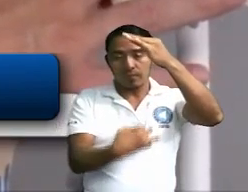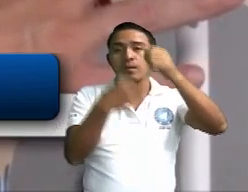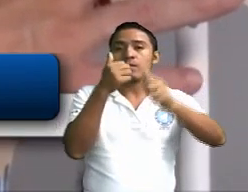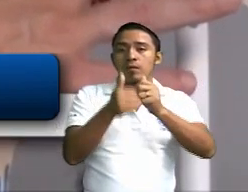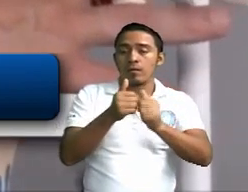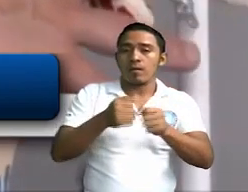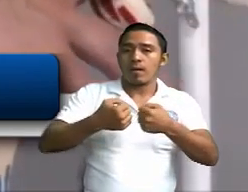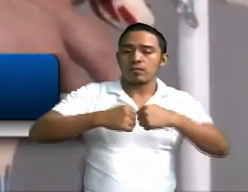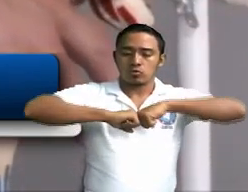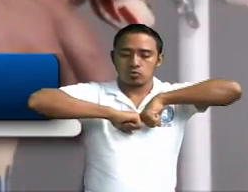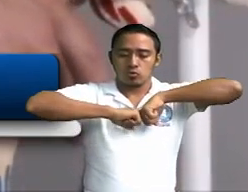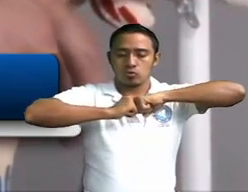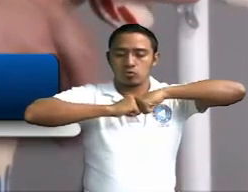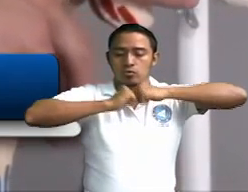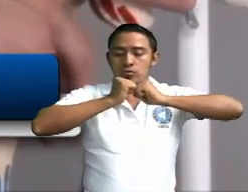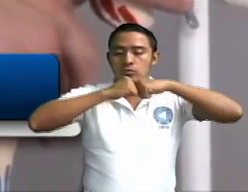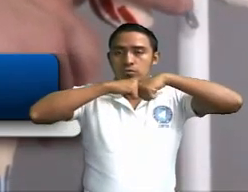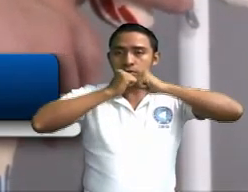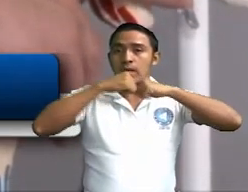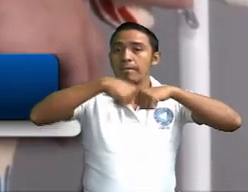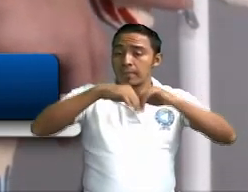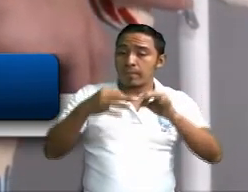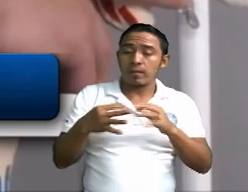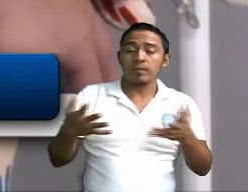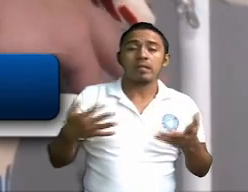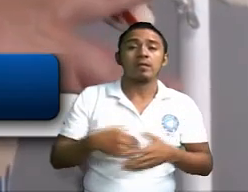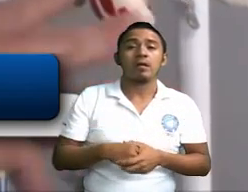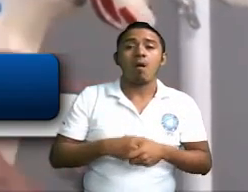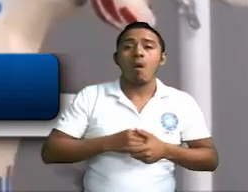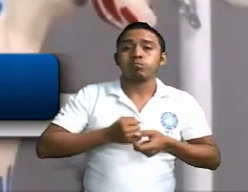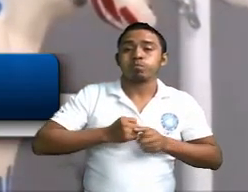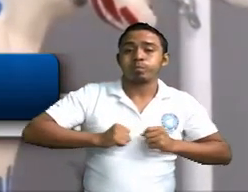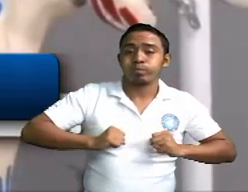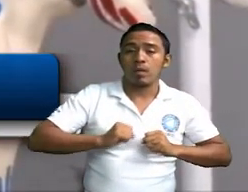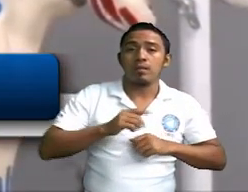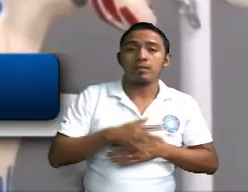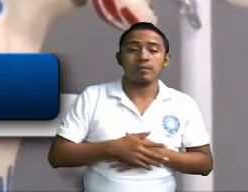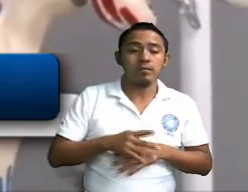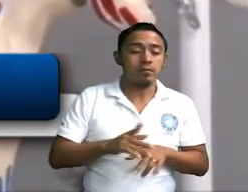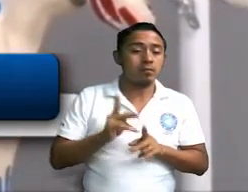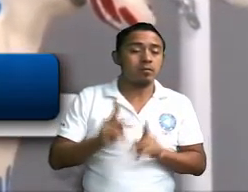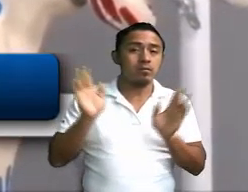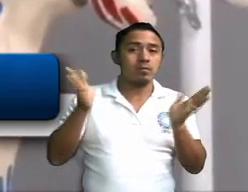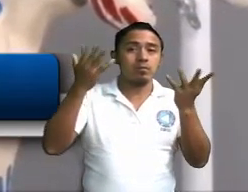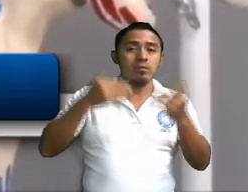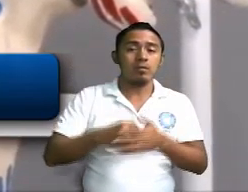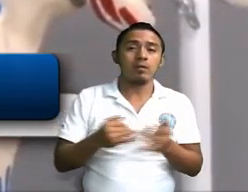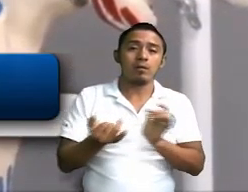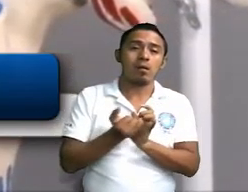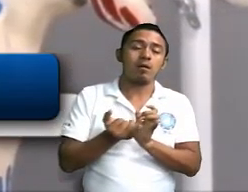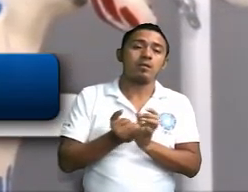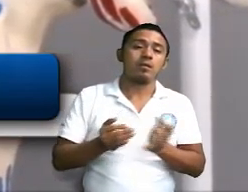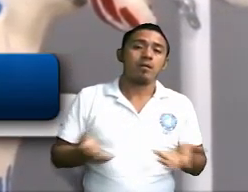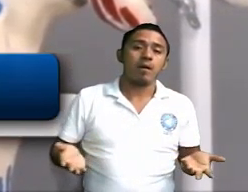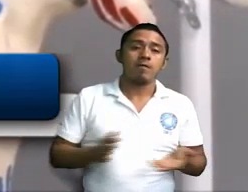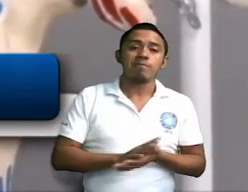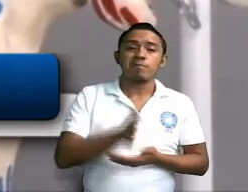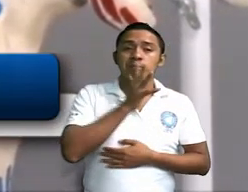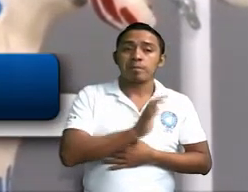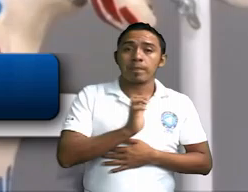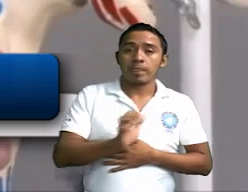tienen producto del sobrepeso. Y no solamente en edades mayores, en la edad en los